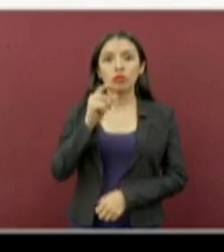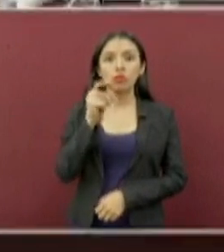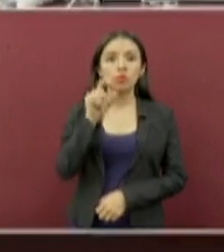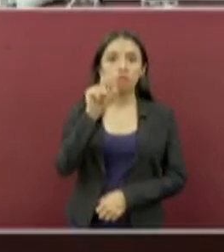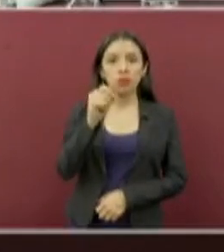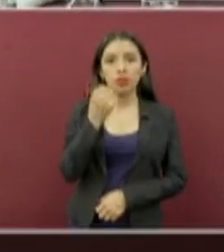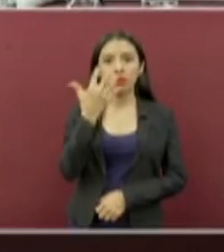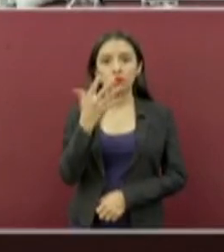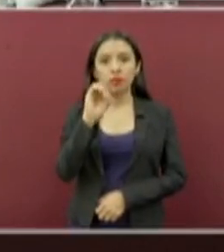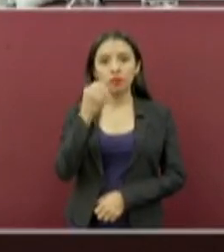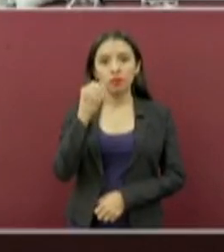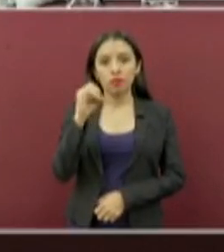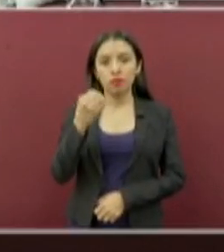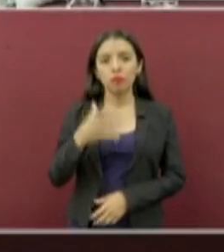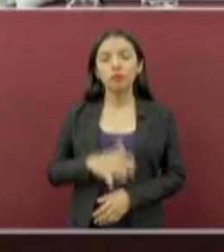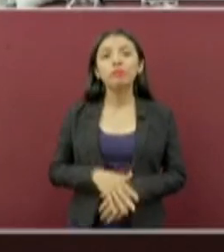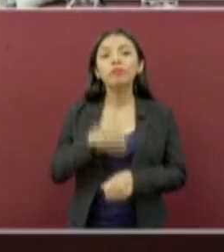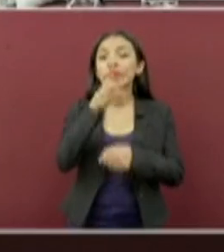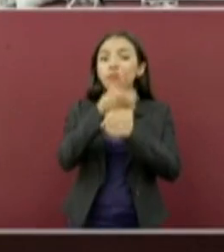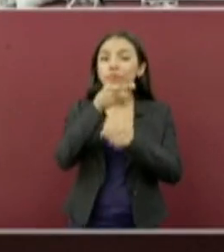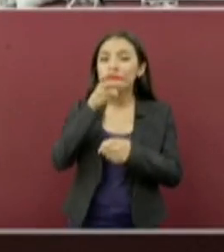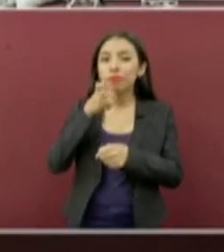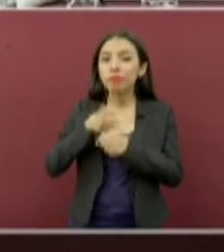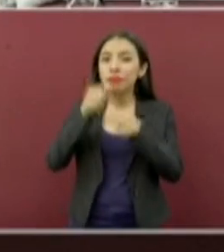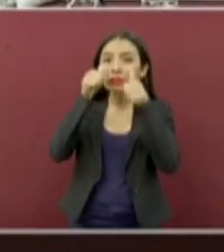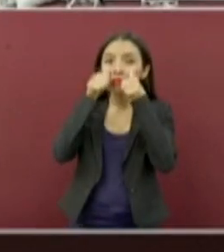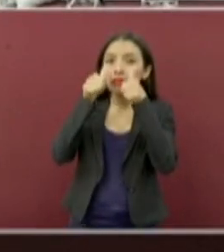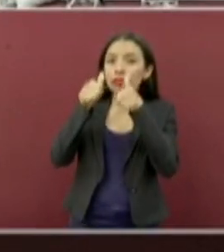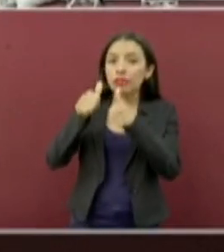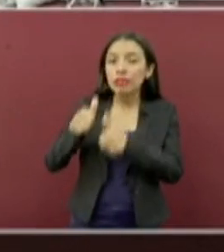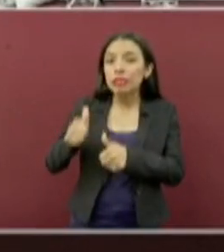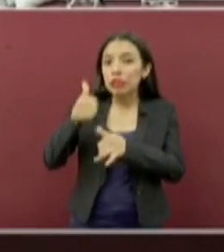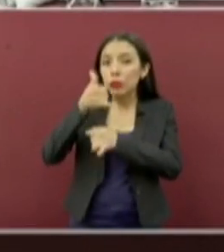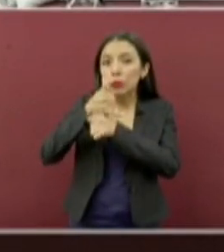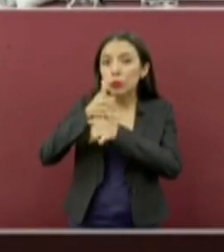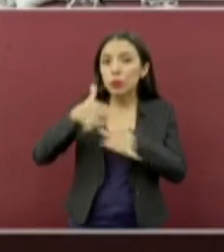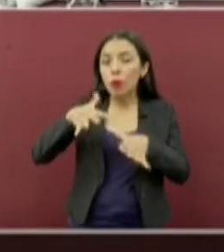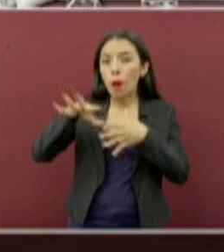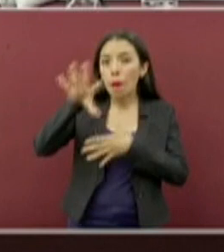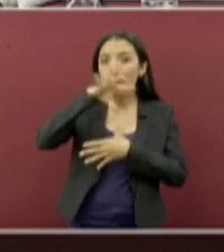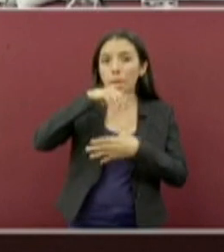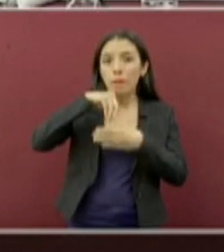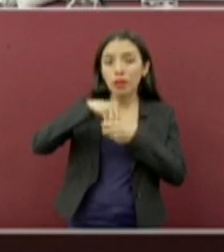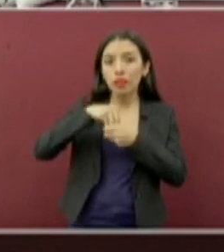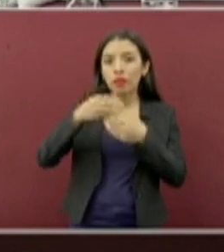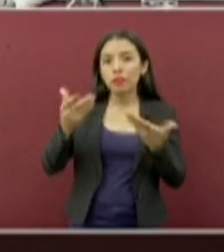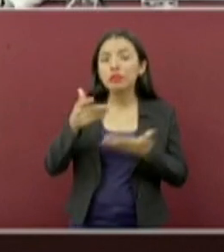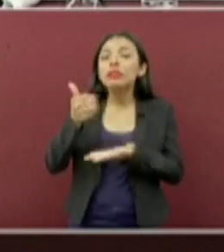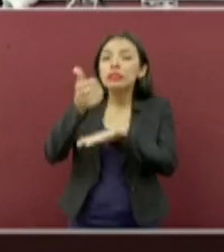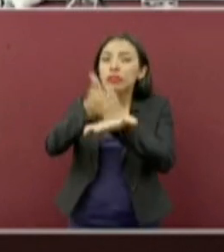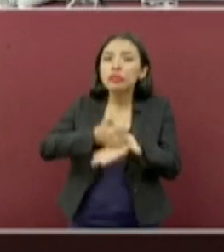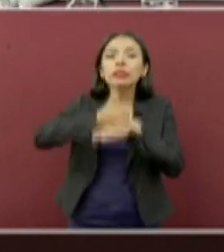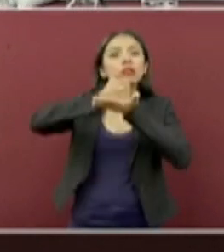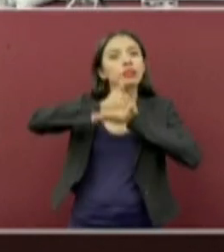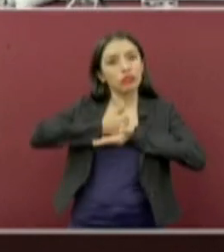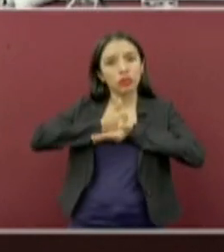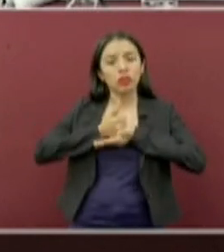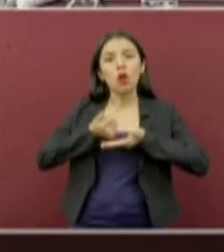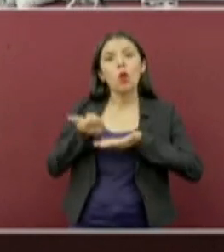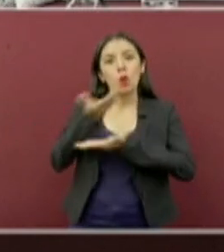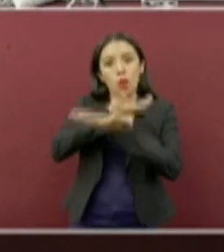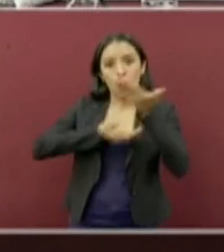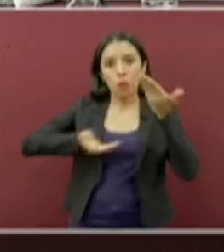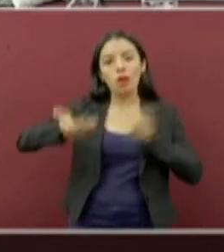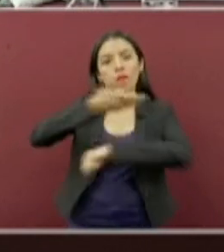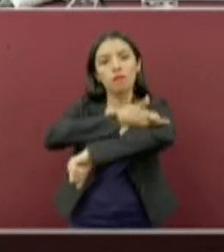octubre. Los invitamos, como siempre, a poner mucha atención de la información y a que nos ayuden a compartirla con